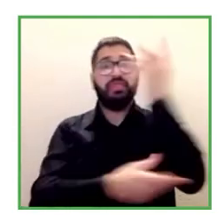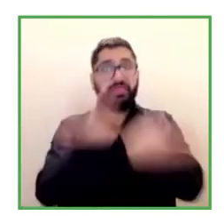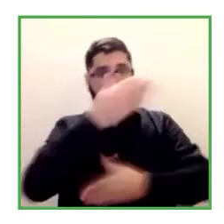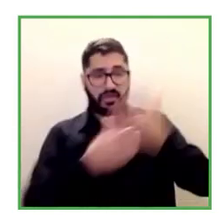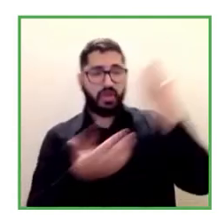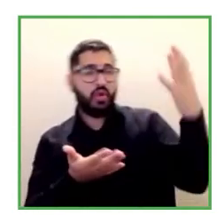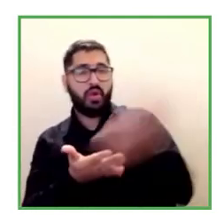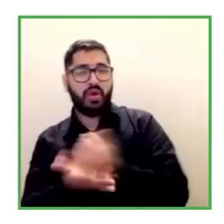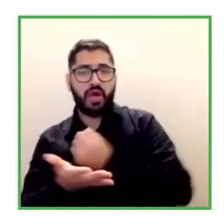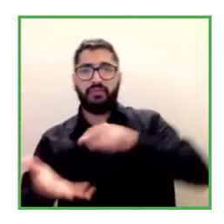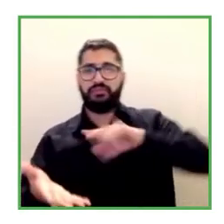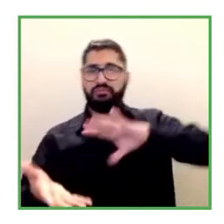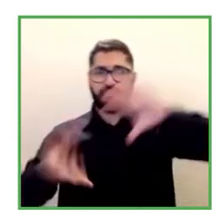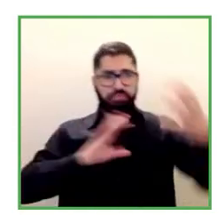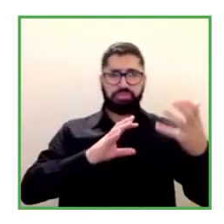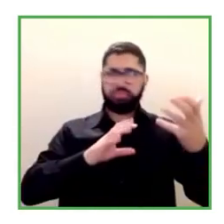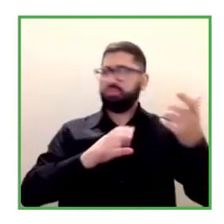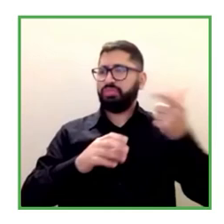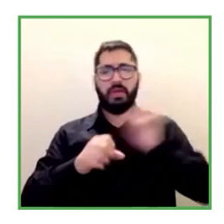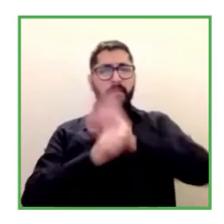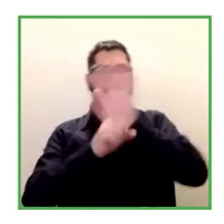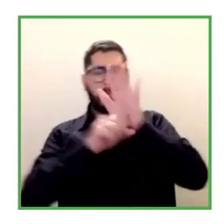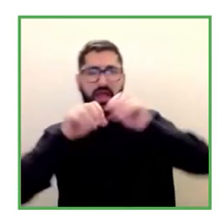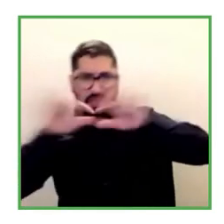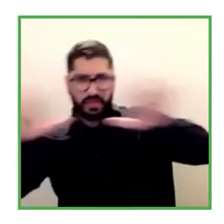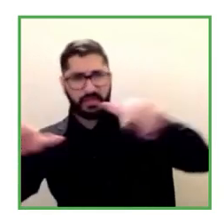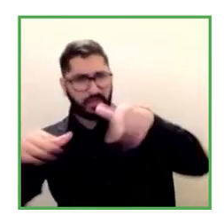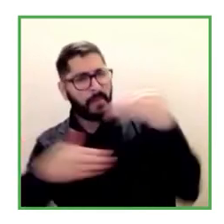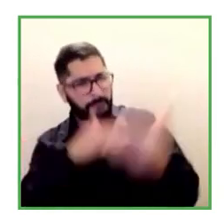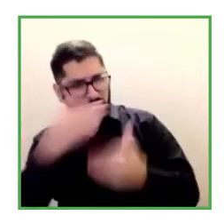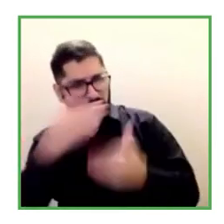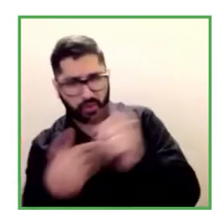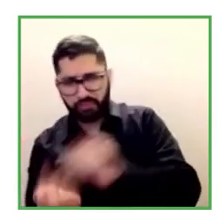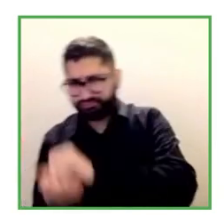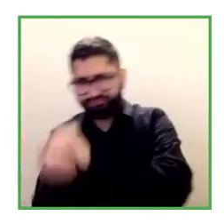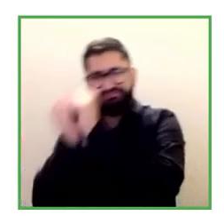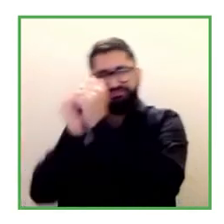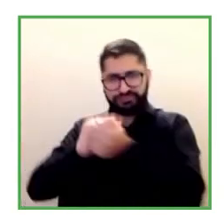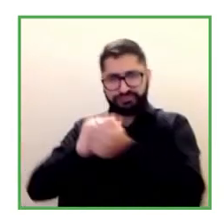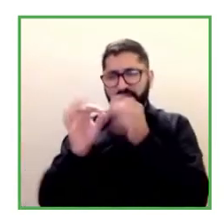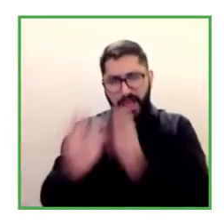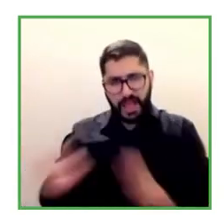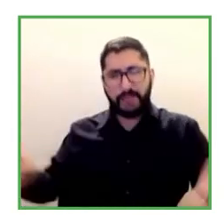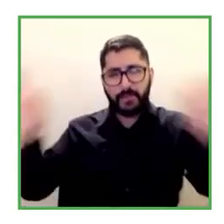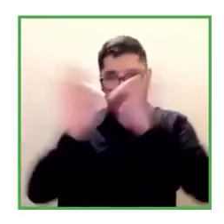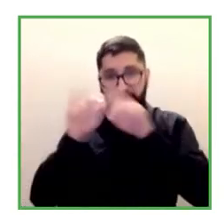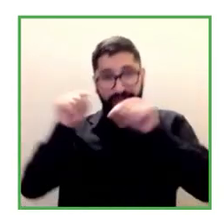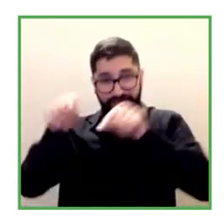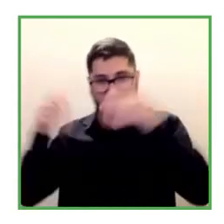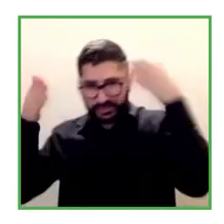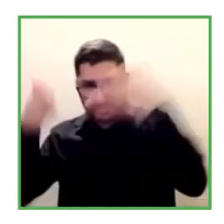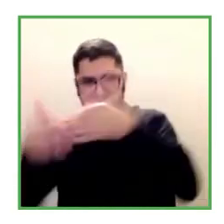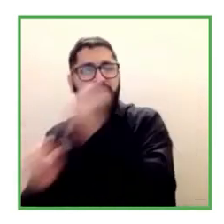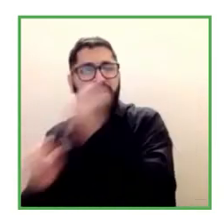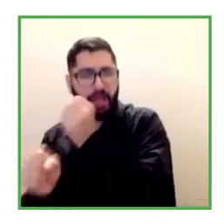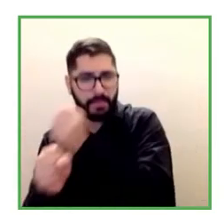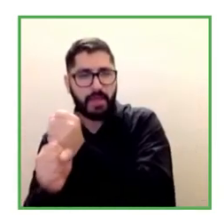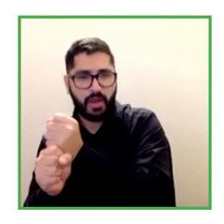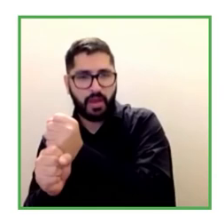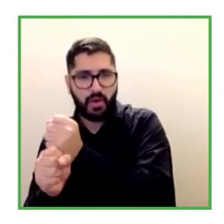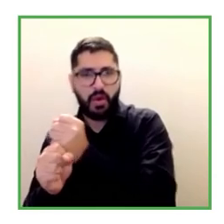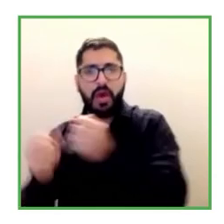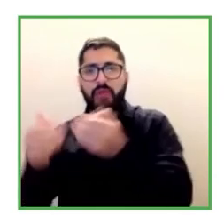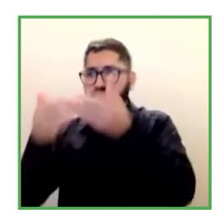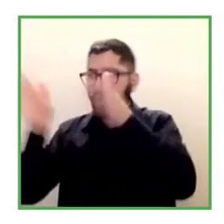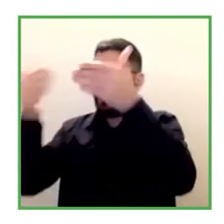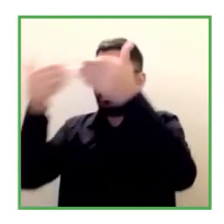proceso de adaptación es tremendamente importante y de ahí talleres de habilitación son, yo creo, el soporte. El trabajo